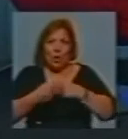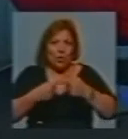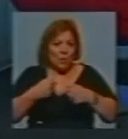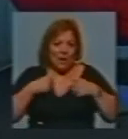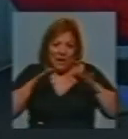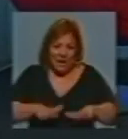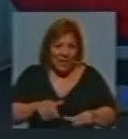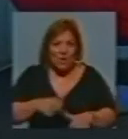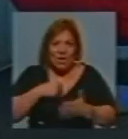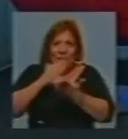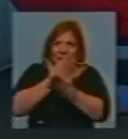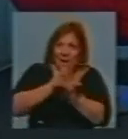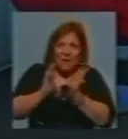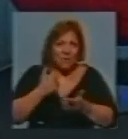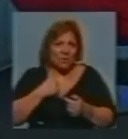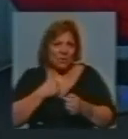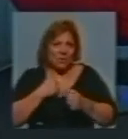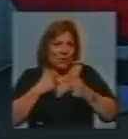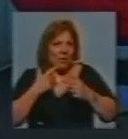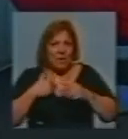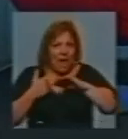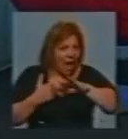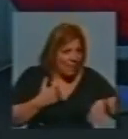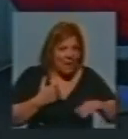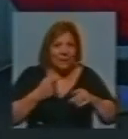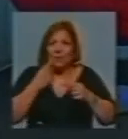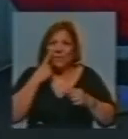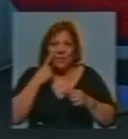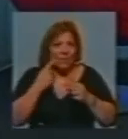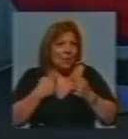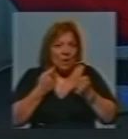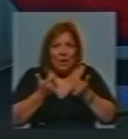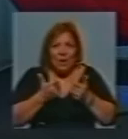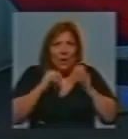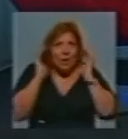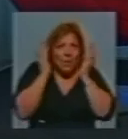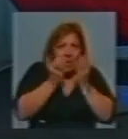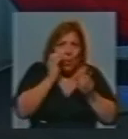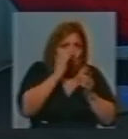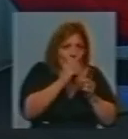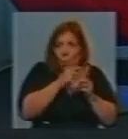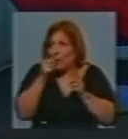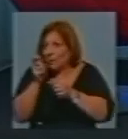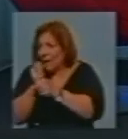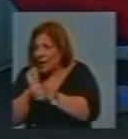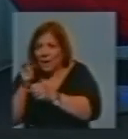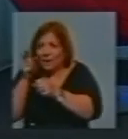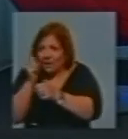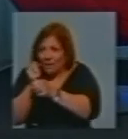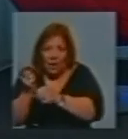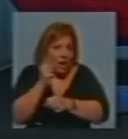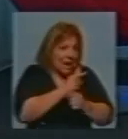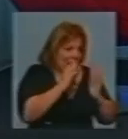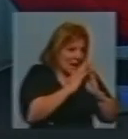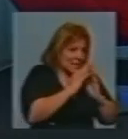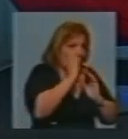aquí, somos discriminados, somos relegados, realmente vivimos prácticamente en una burbuja del club al trabajo, del trabajo a nuestras casas y vuelta al